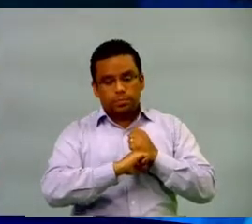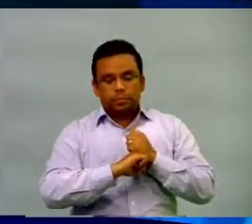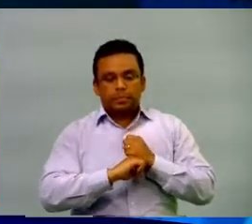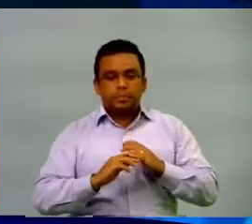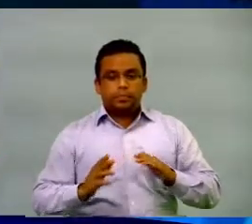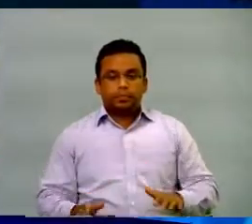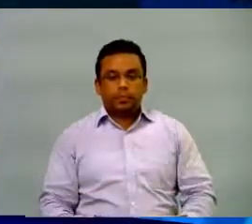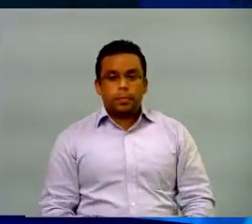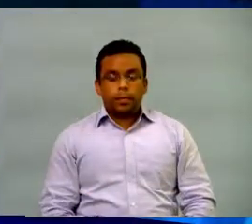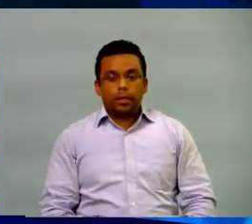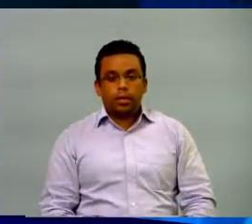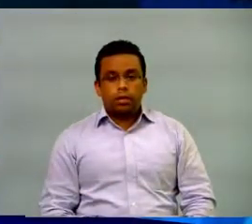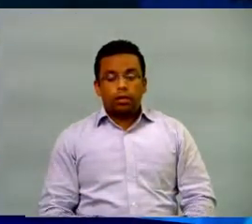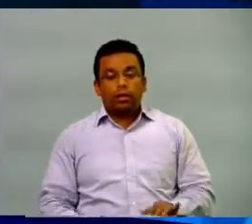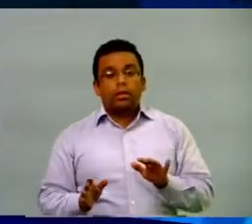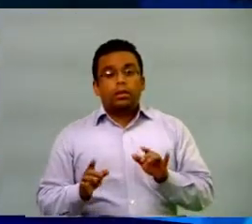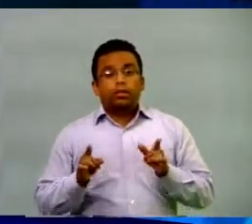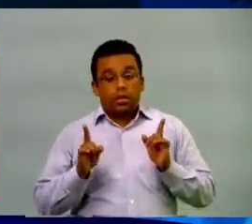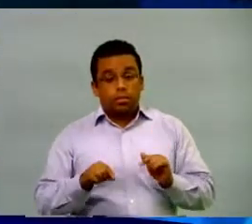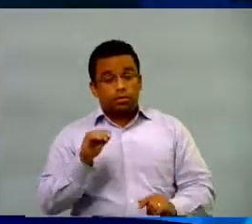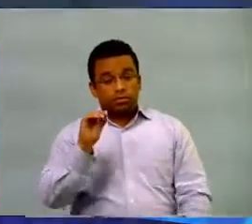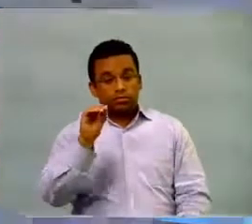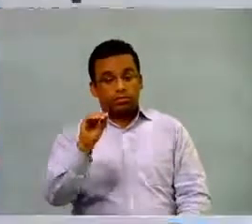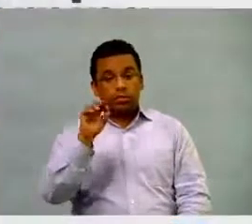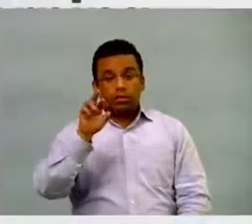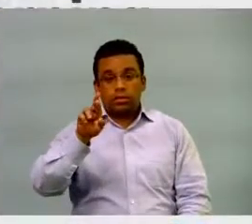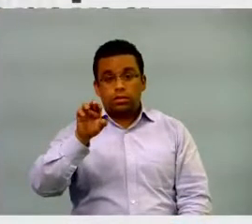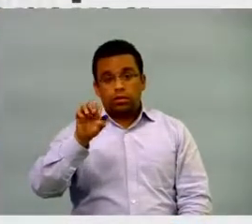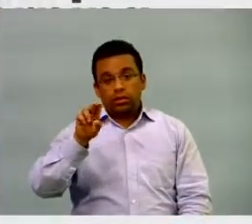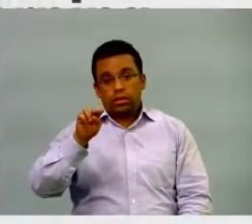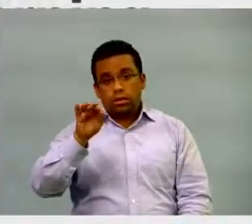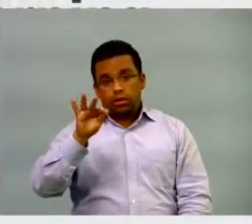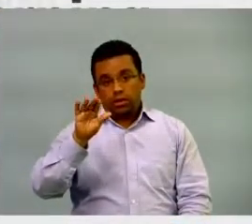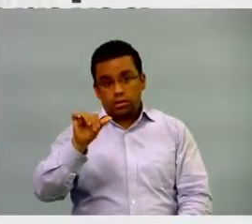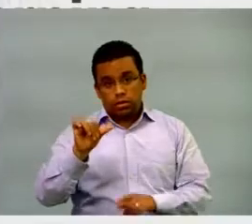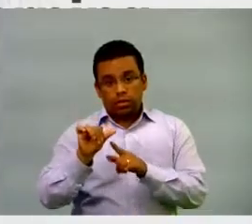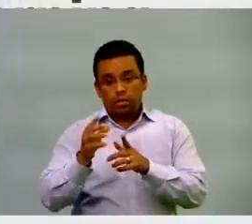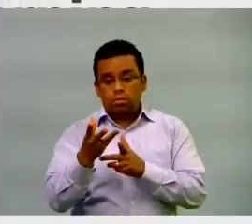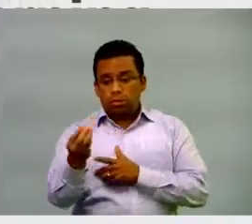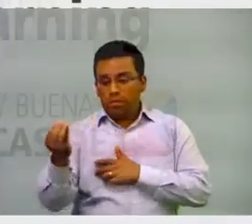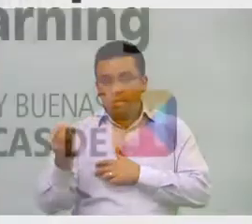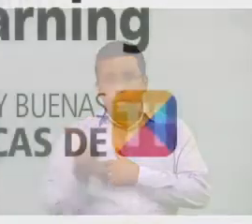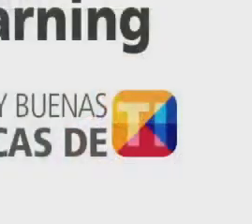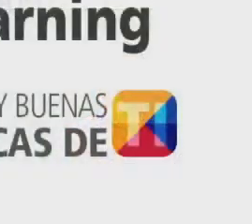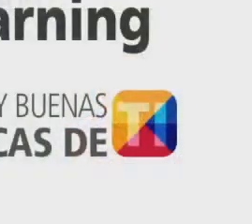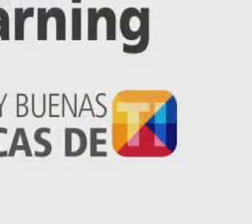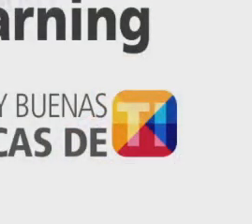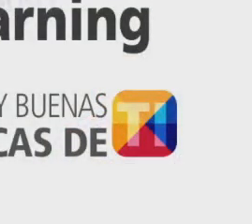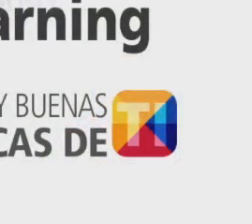También aprovechar un poco la oportunidad para decirles que Renata tiene 8 comunidades académicas